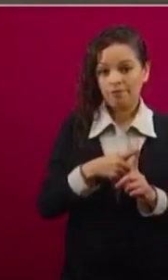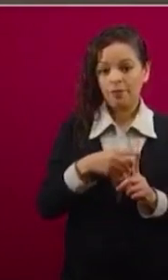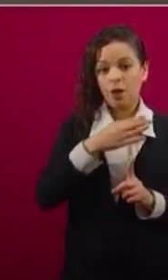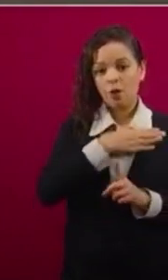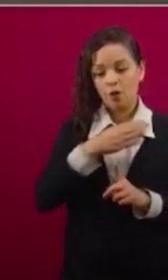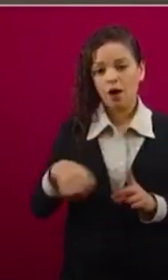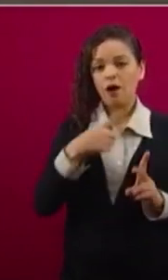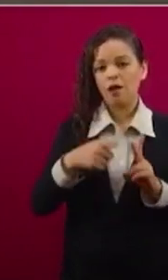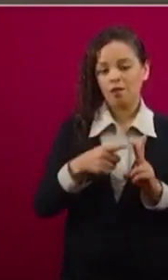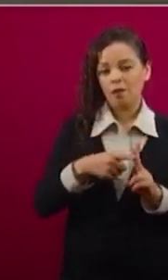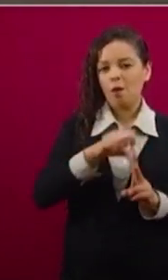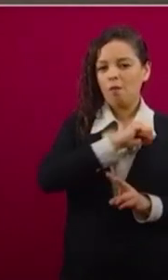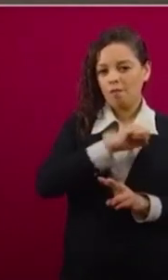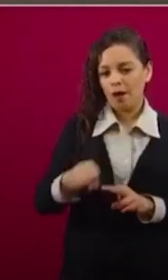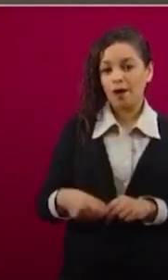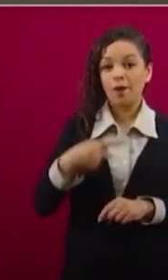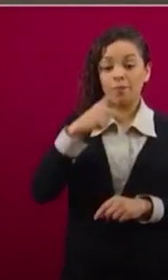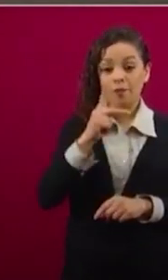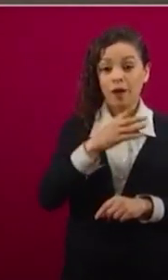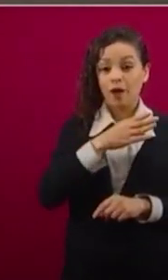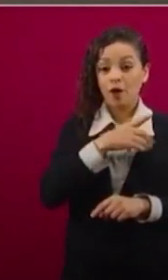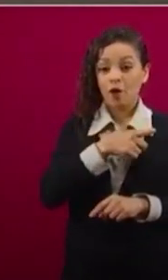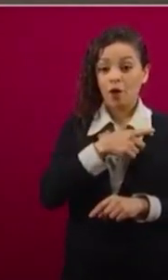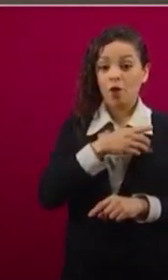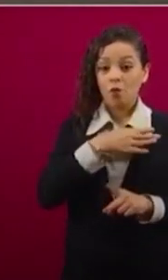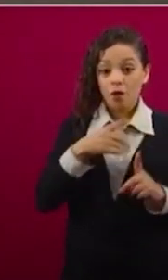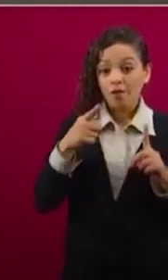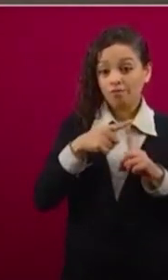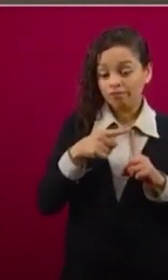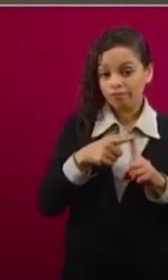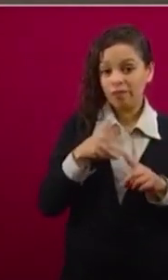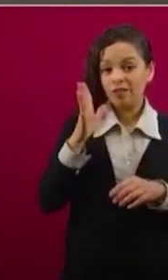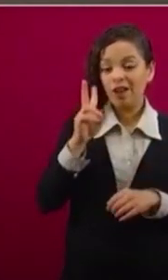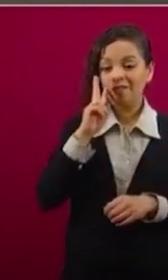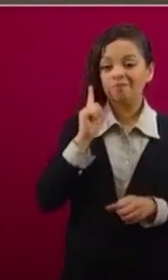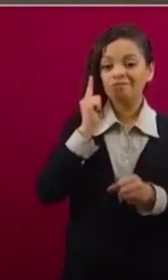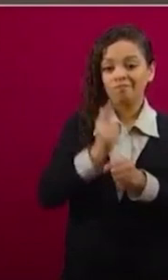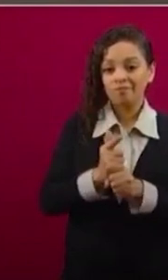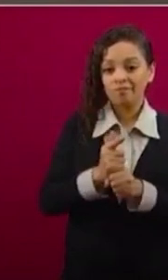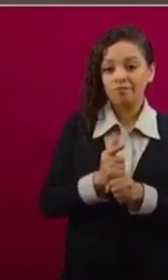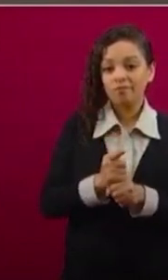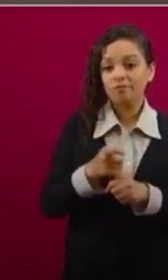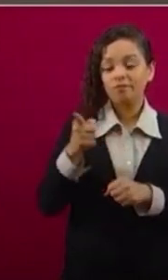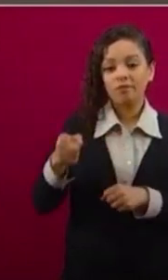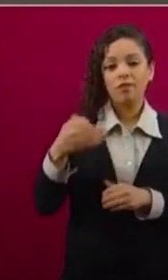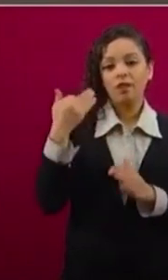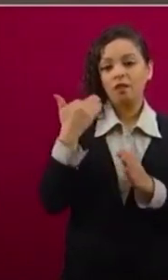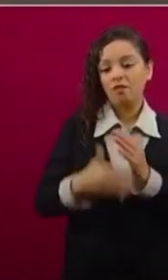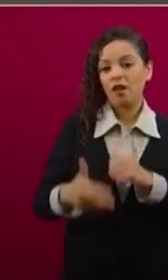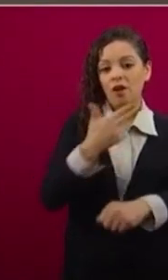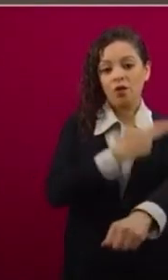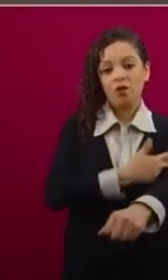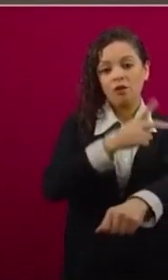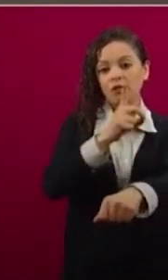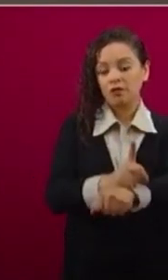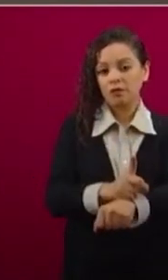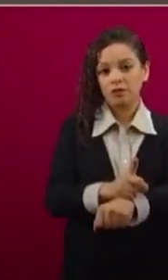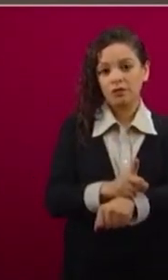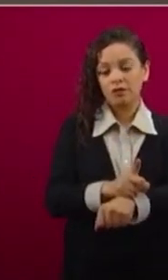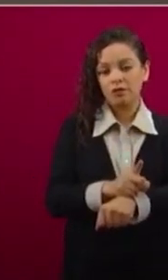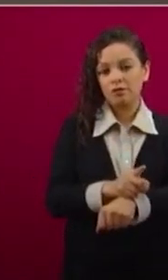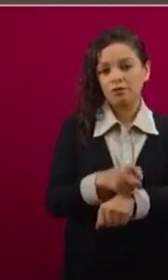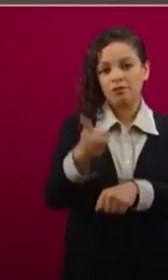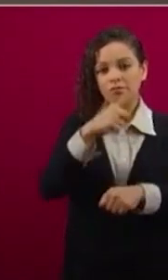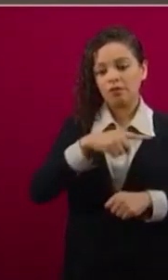y ya surgieron pues los que no son solidarios que no son honestos los malos mexicanos que